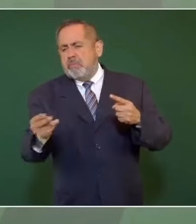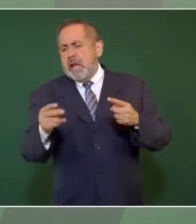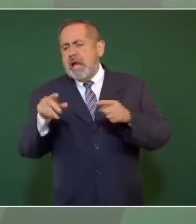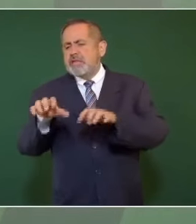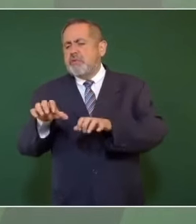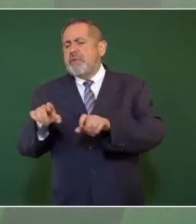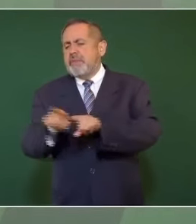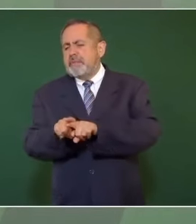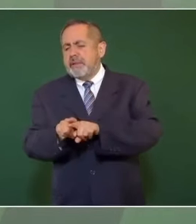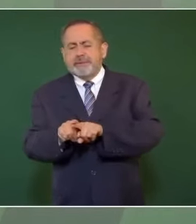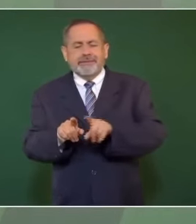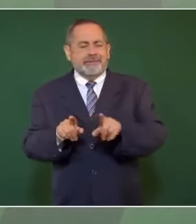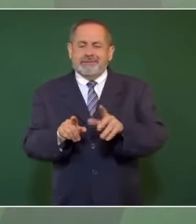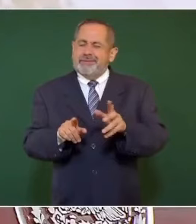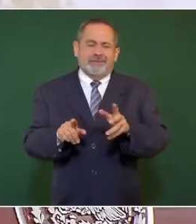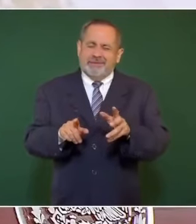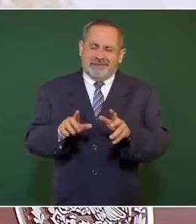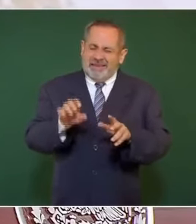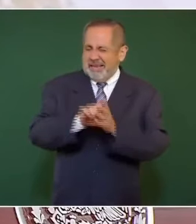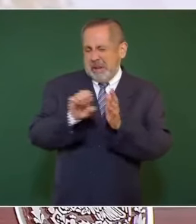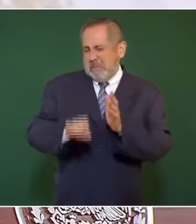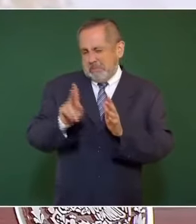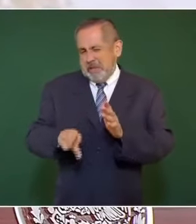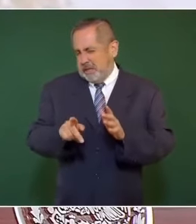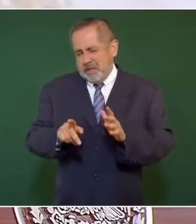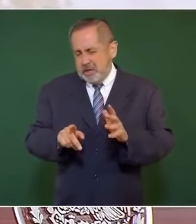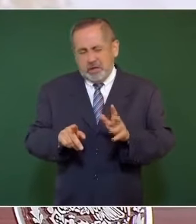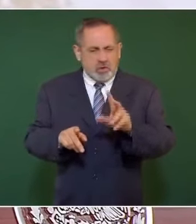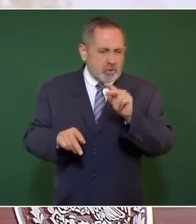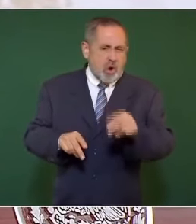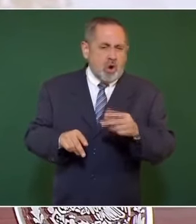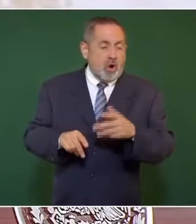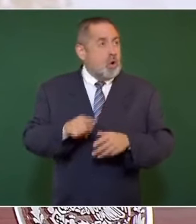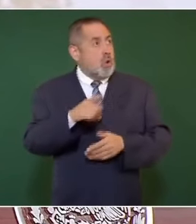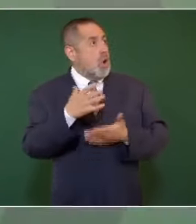como si la riqueza fuese contagiosa o permeable.